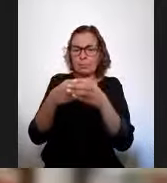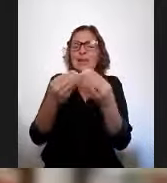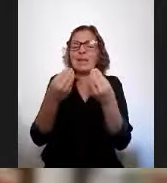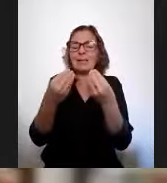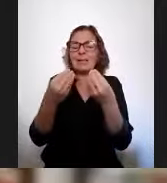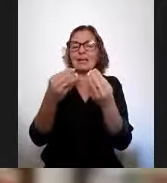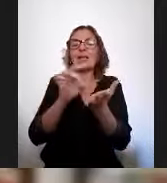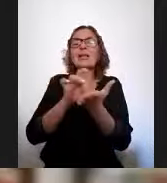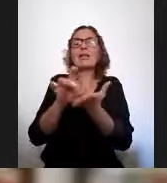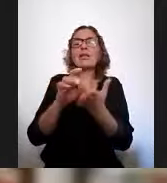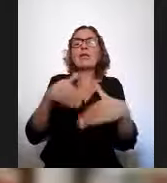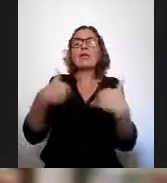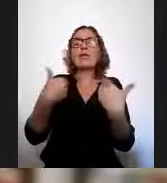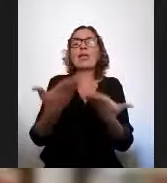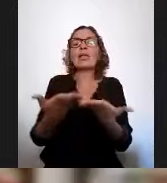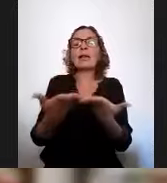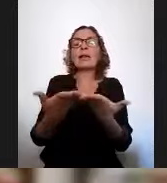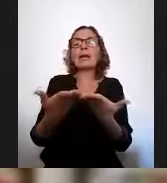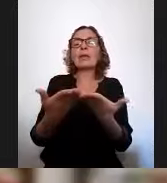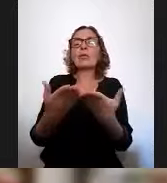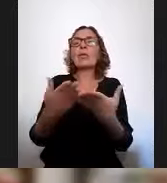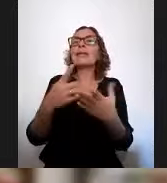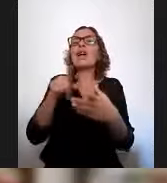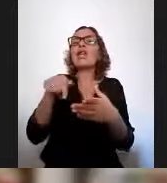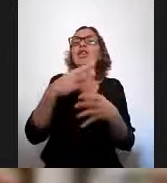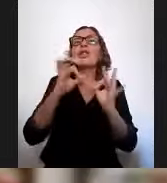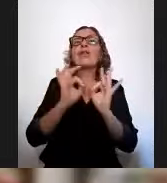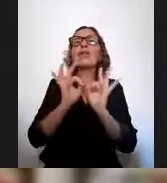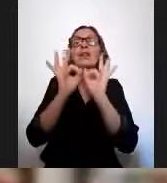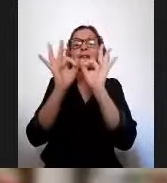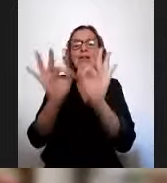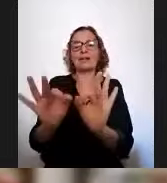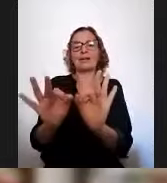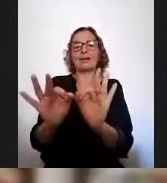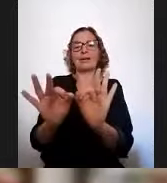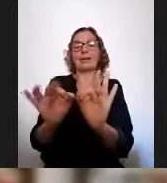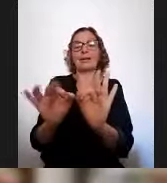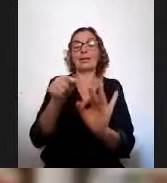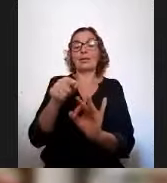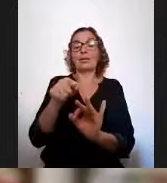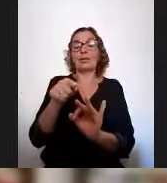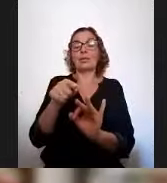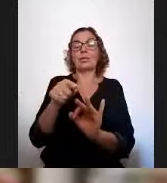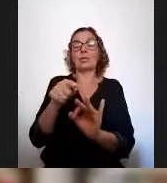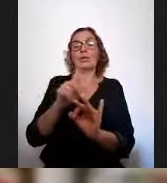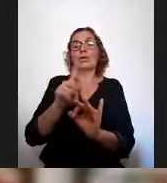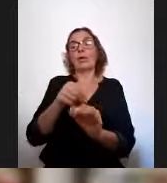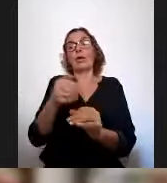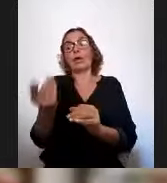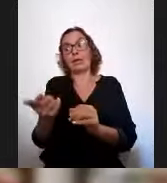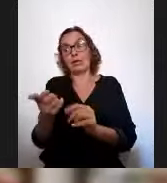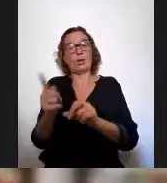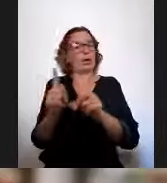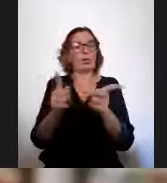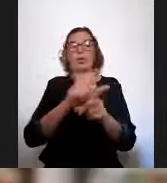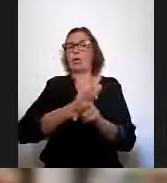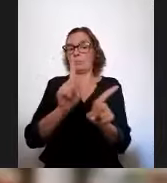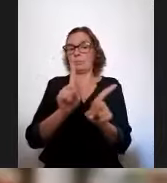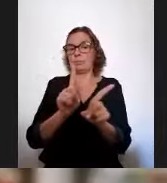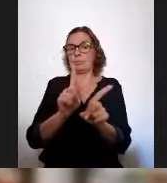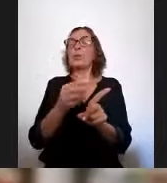a ofrecer, cuál es el alcance. ¿Es esto y no es esto? ¿Sí? ¿Cuál